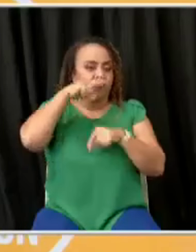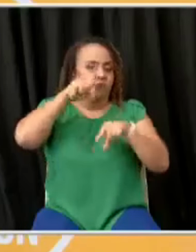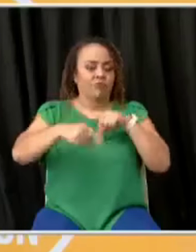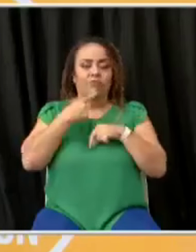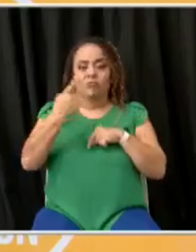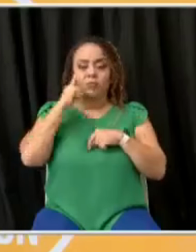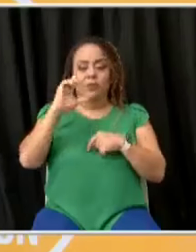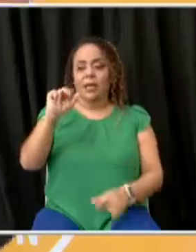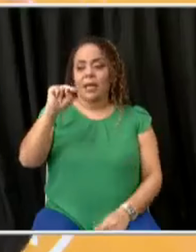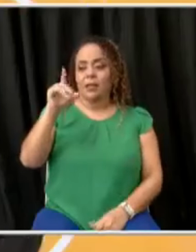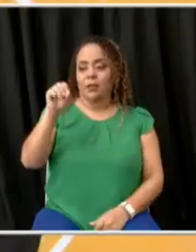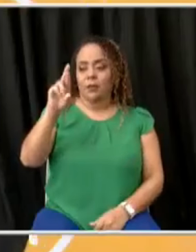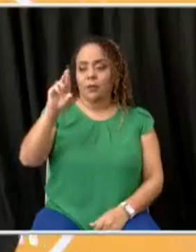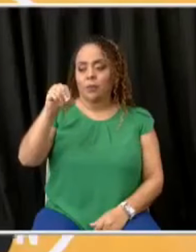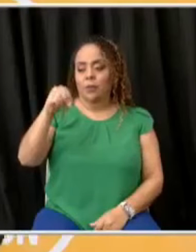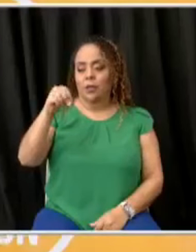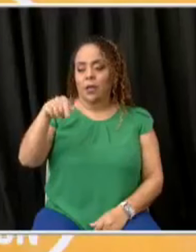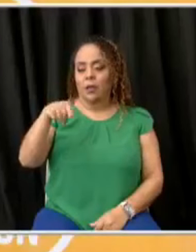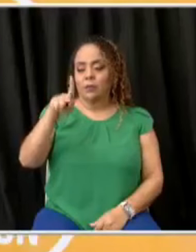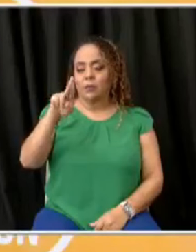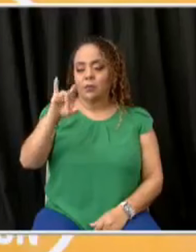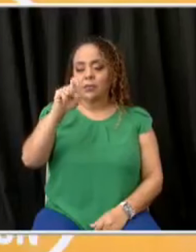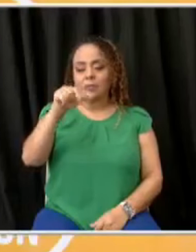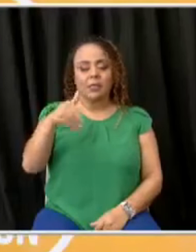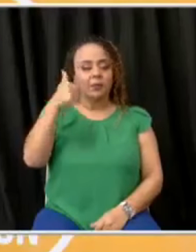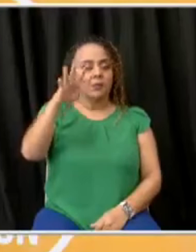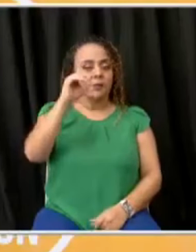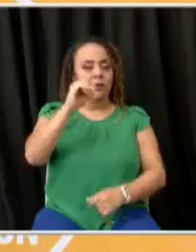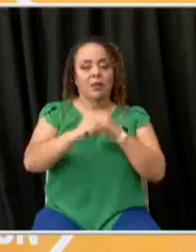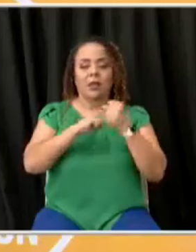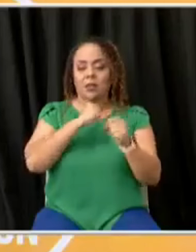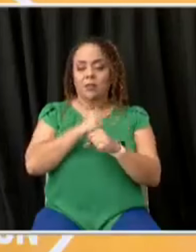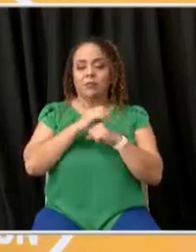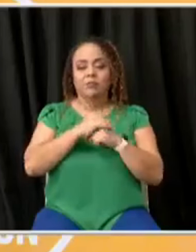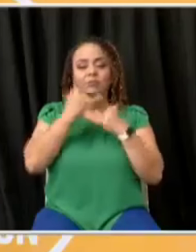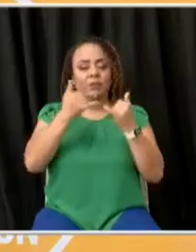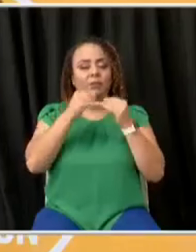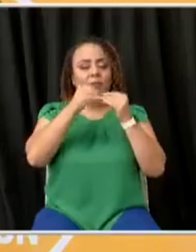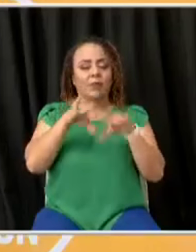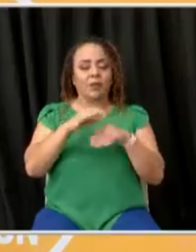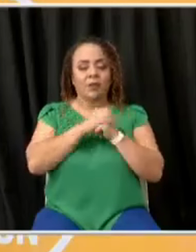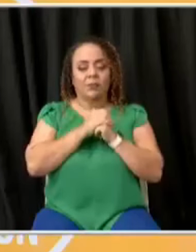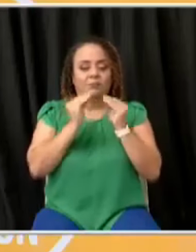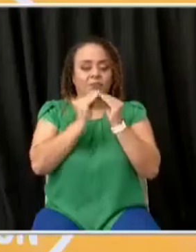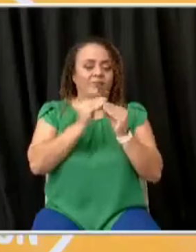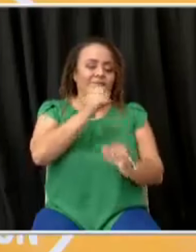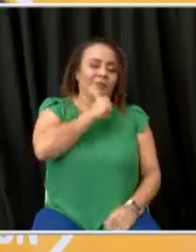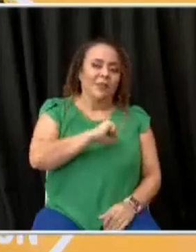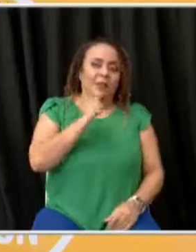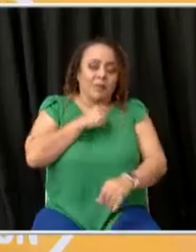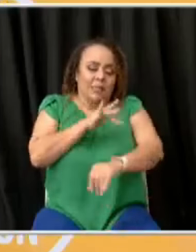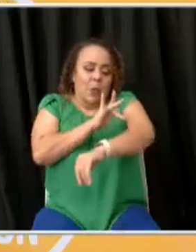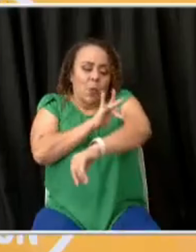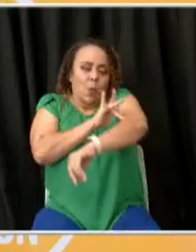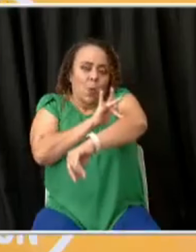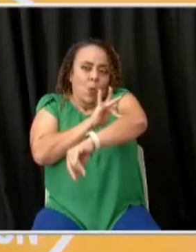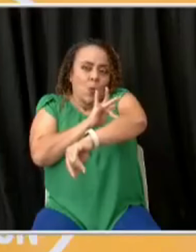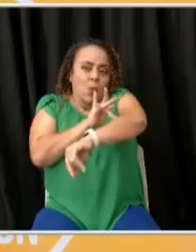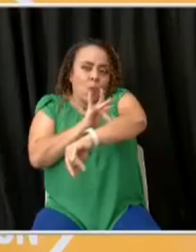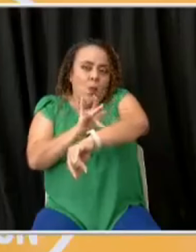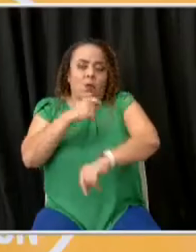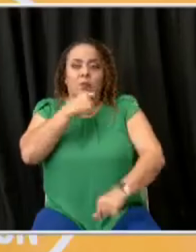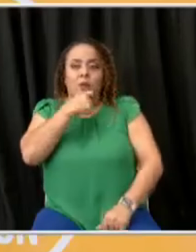por andropausia, pero sí después de los 50 años el varón también, su piel empieza a ser más delgada, empieza a ser más seca, que depende